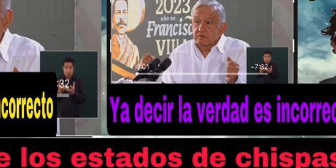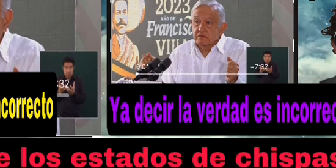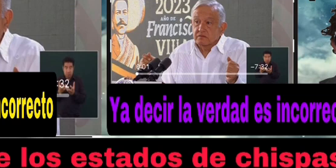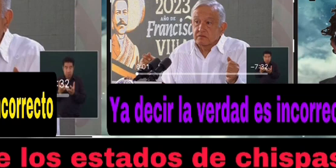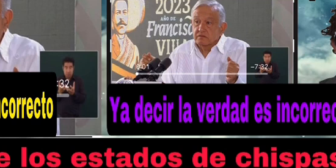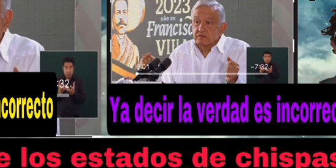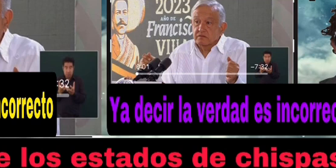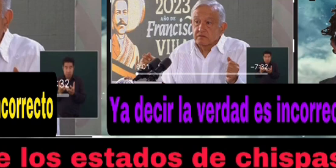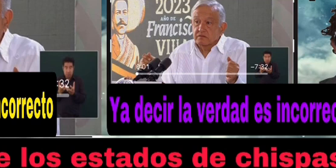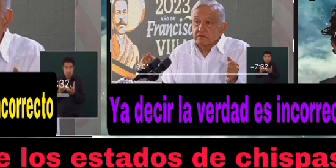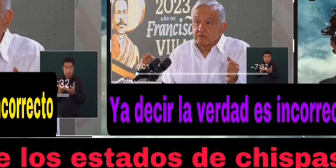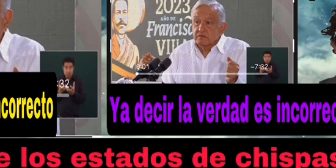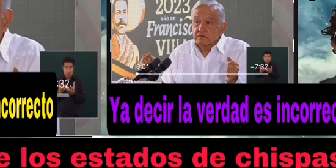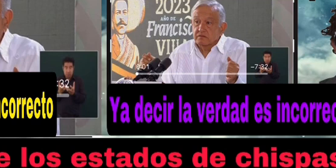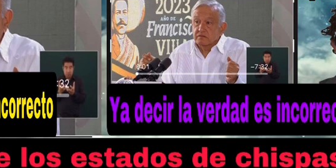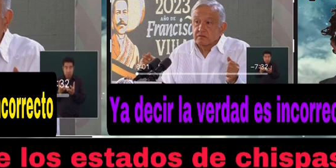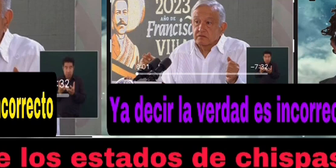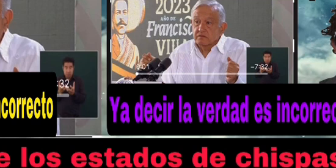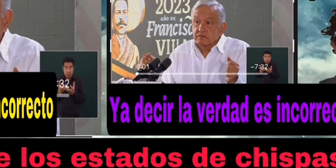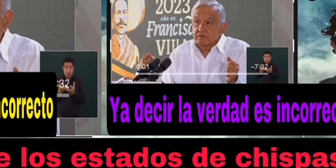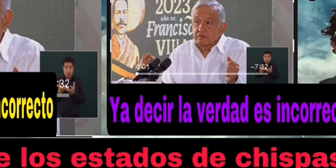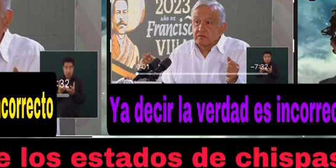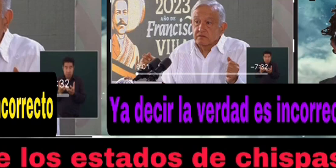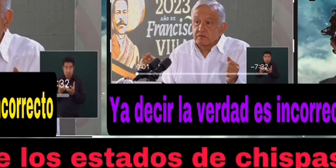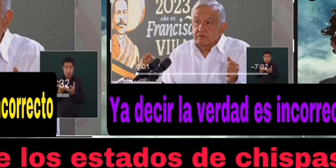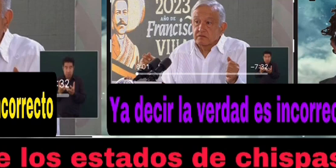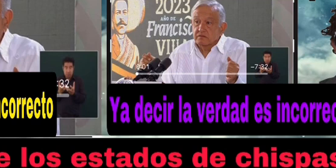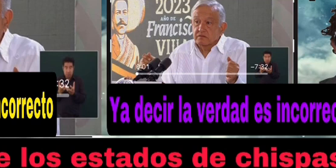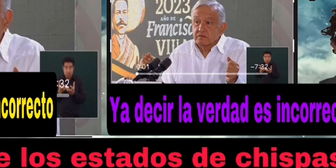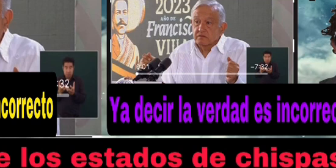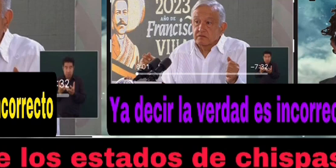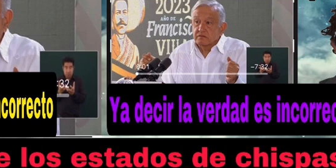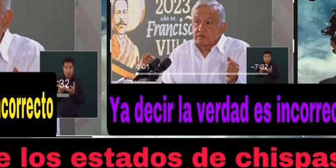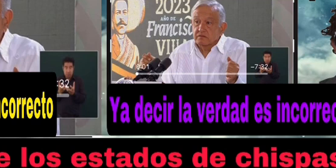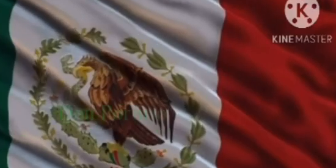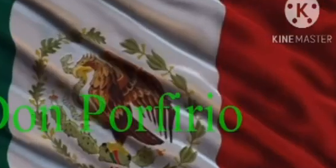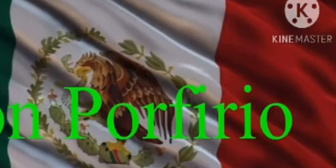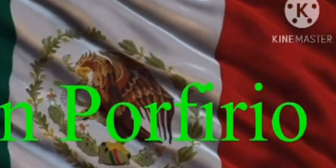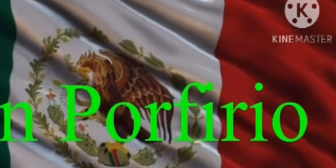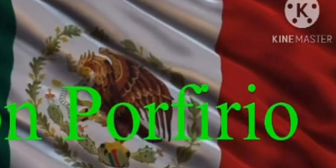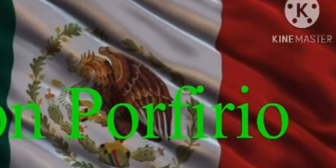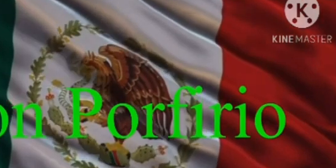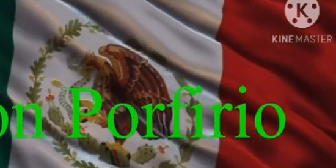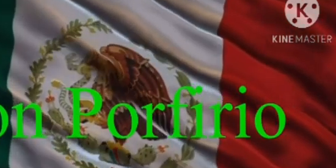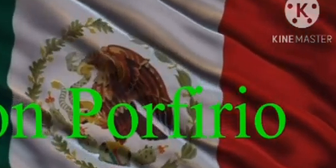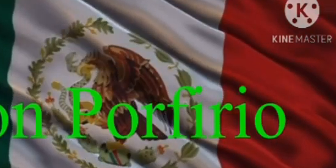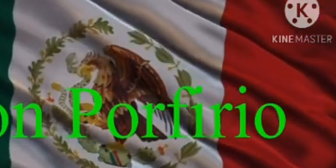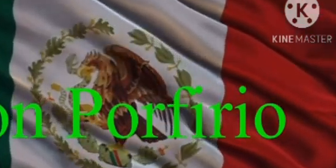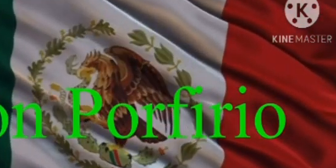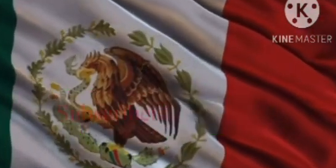critican pues entonces amigos no hay nada que hacer si por decir la verdad si por decir la verdad te callas